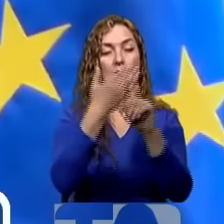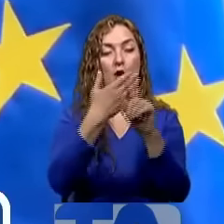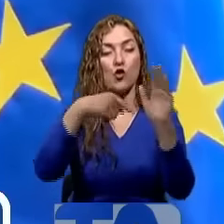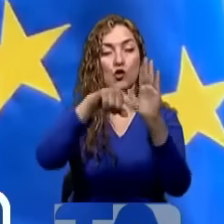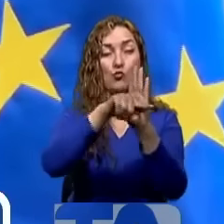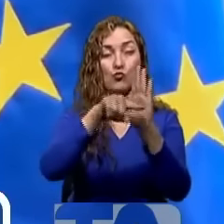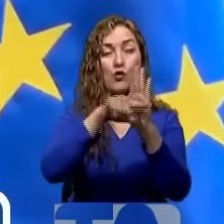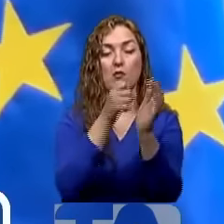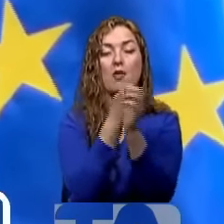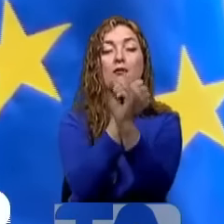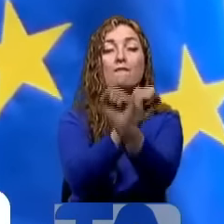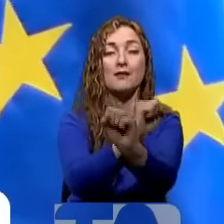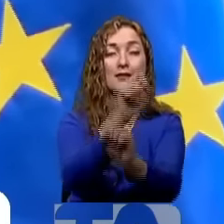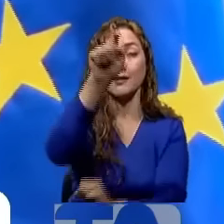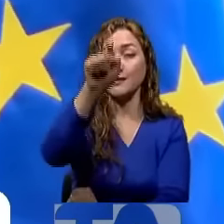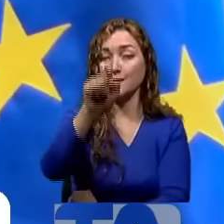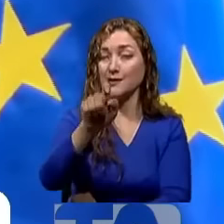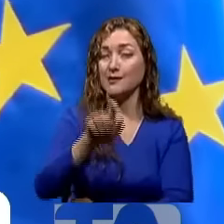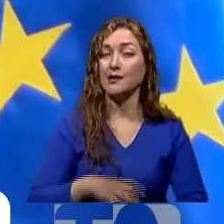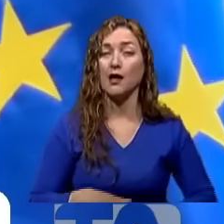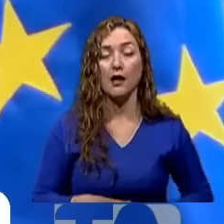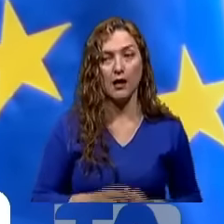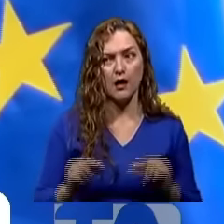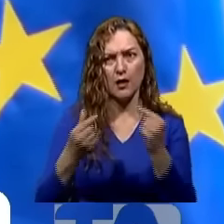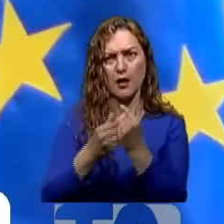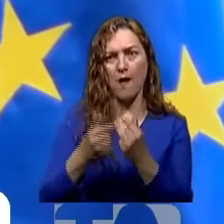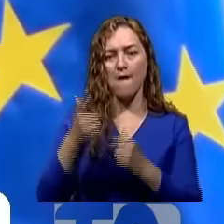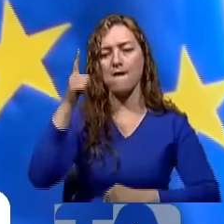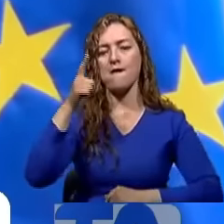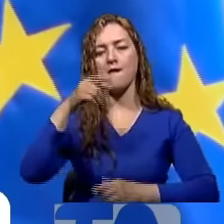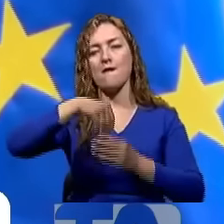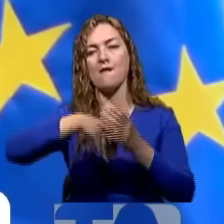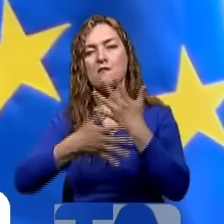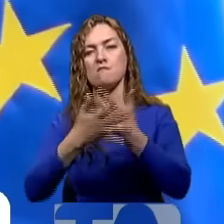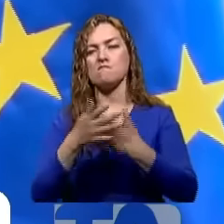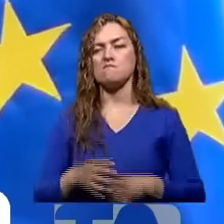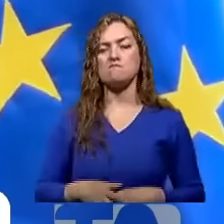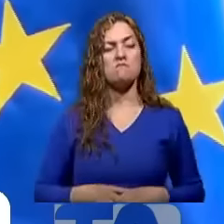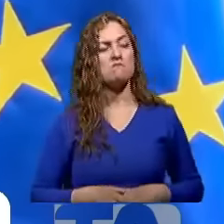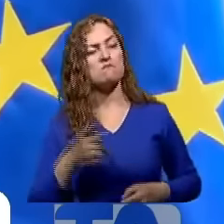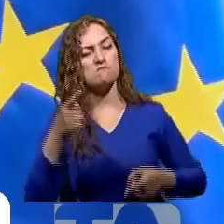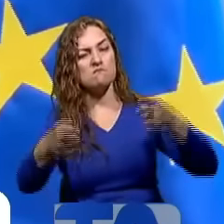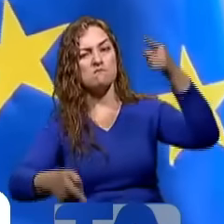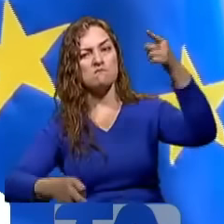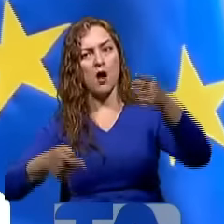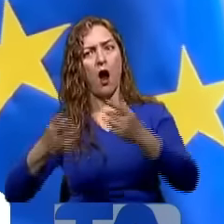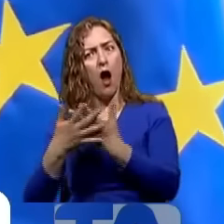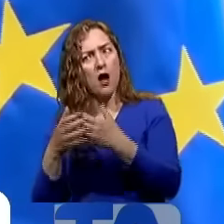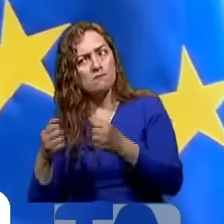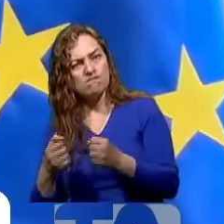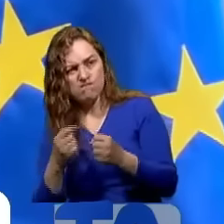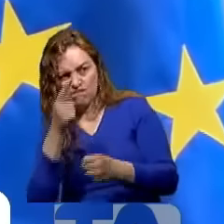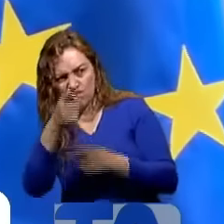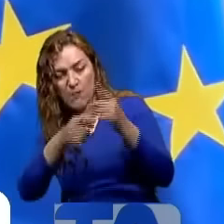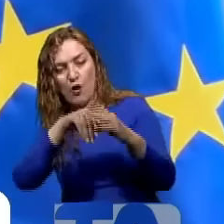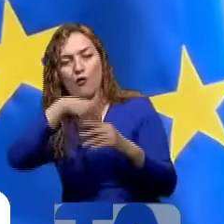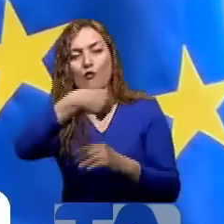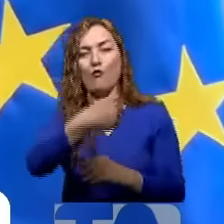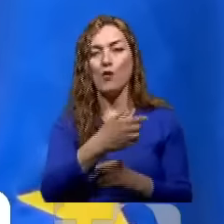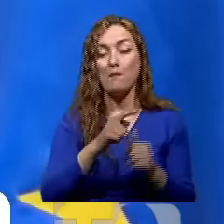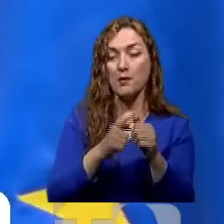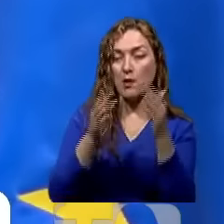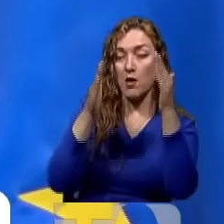la democracia del daño que estos grupos están causando debe seguir siendo nuestra prioridad